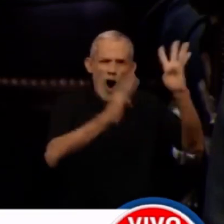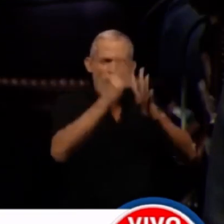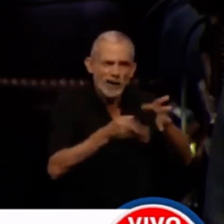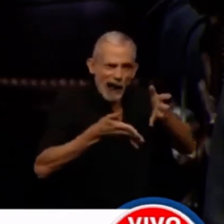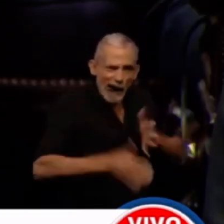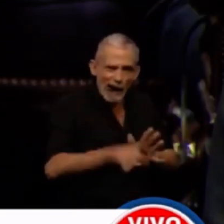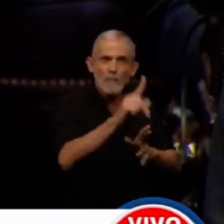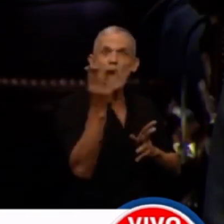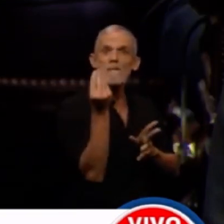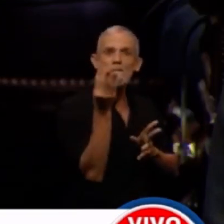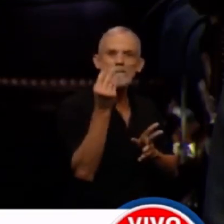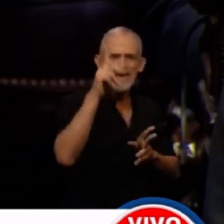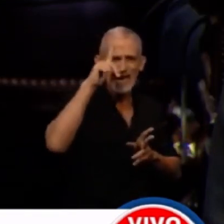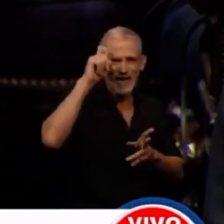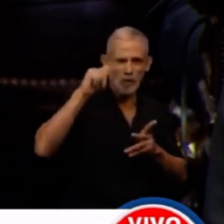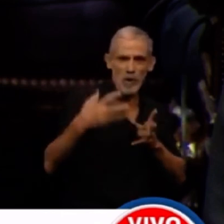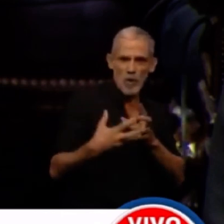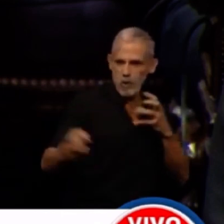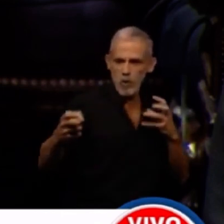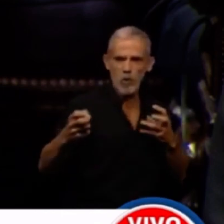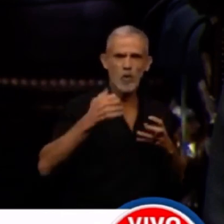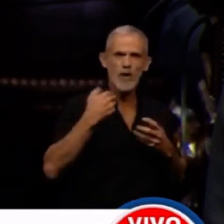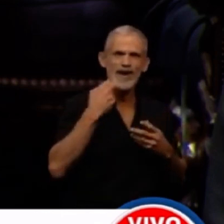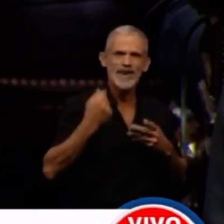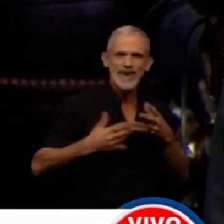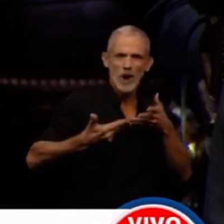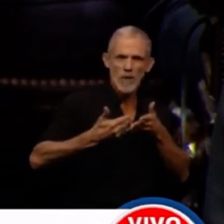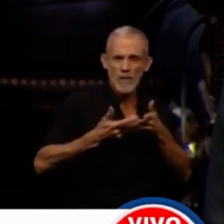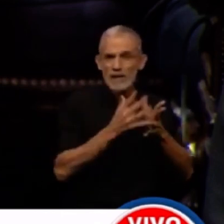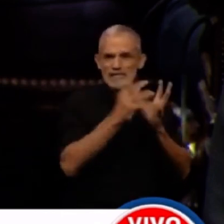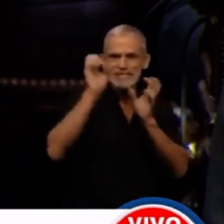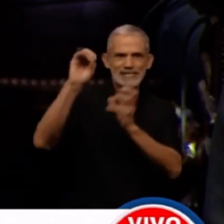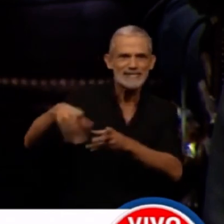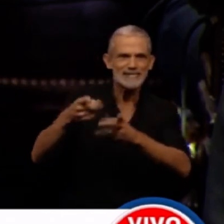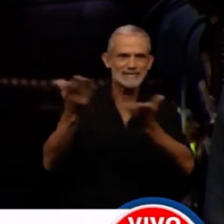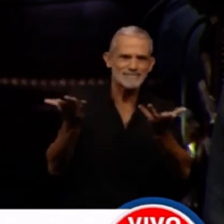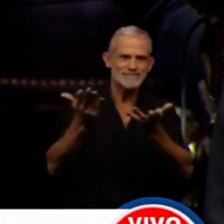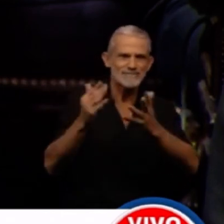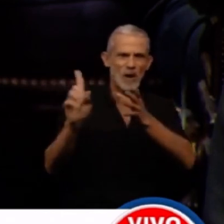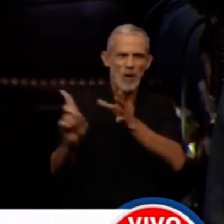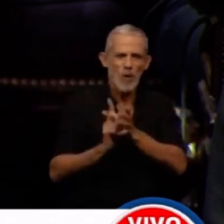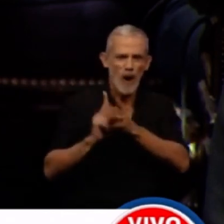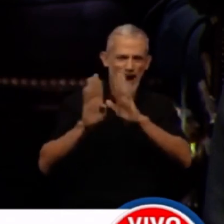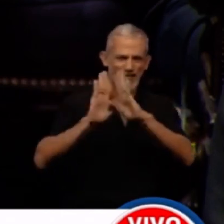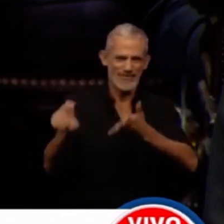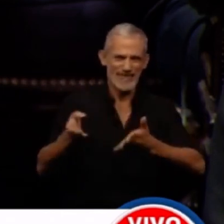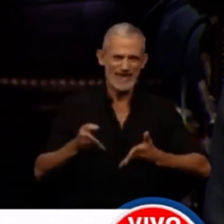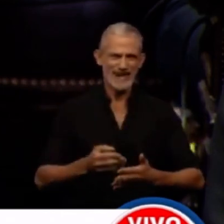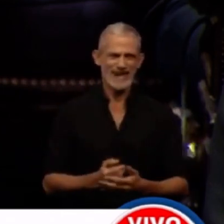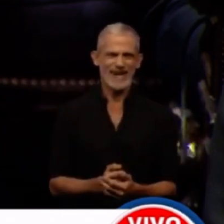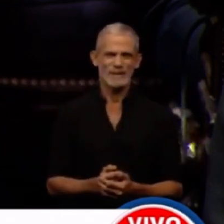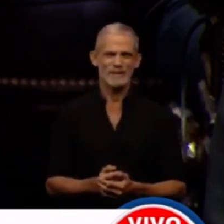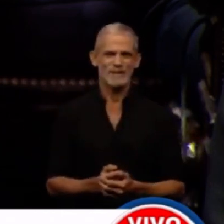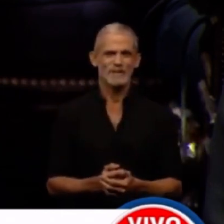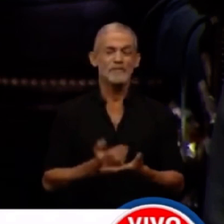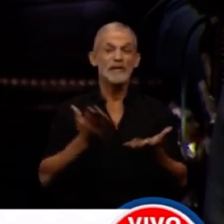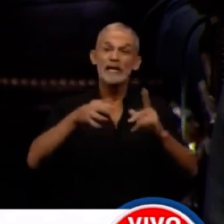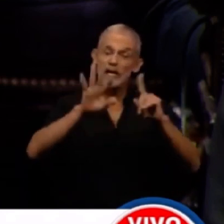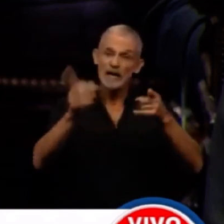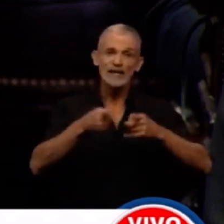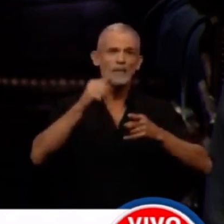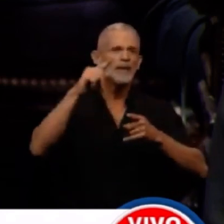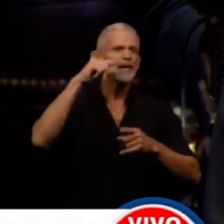sus hijos por temor a ser desprendidas y llevadas a hacer cuarentena. Ni hablar de